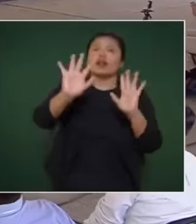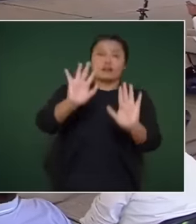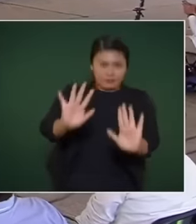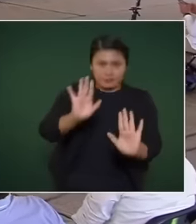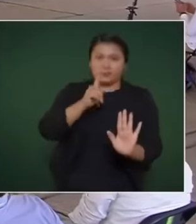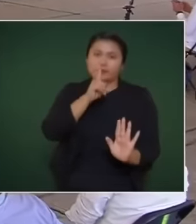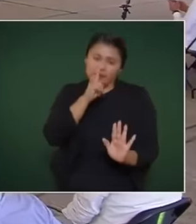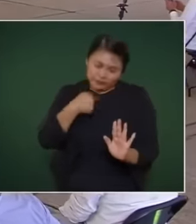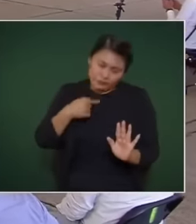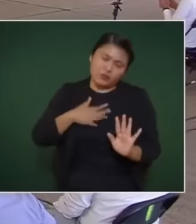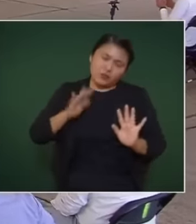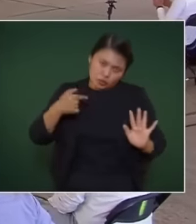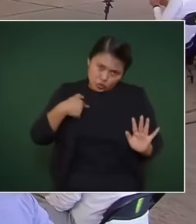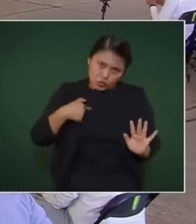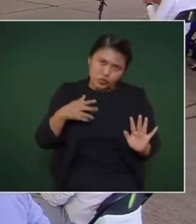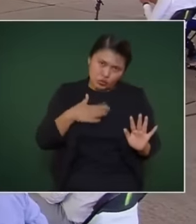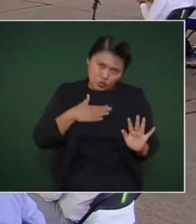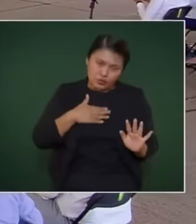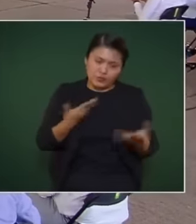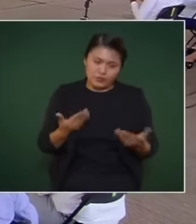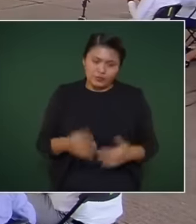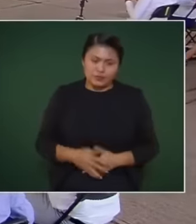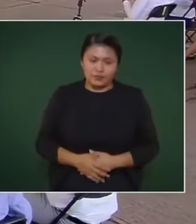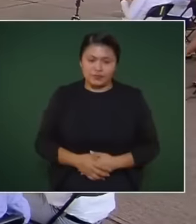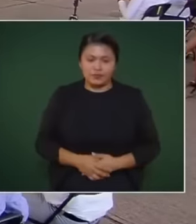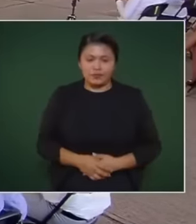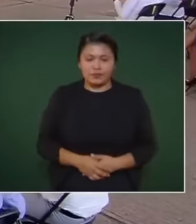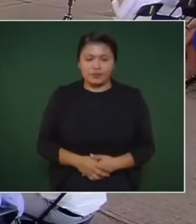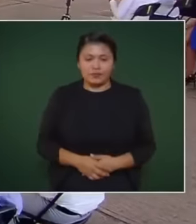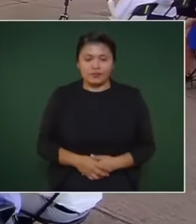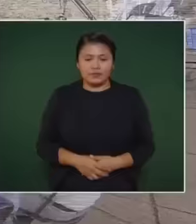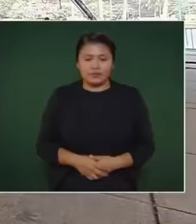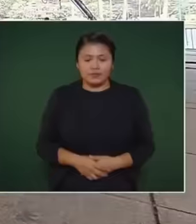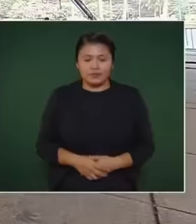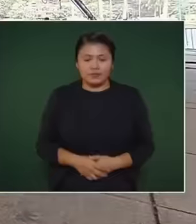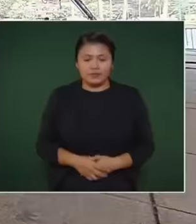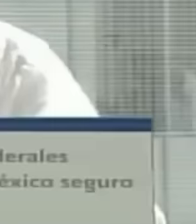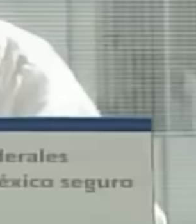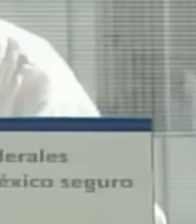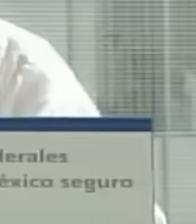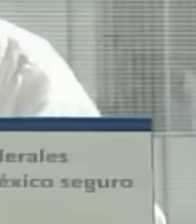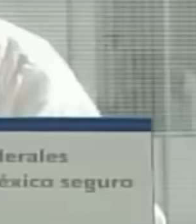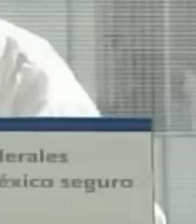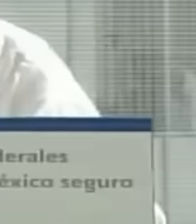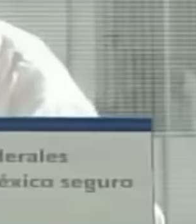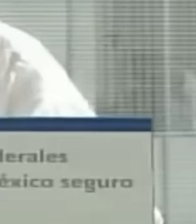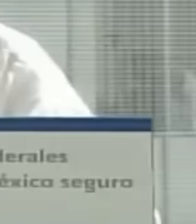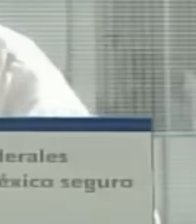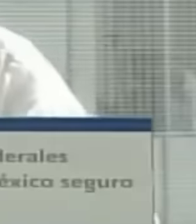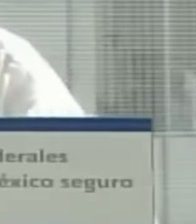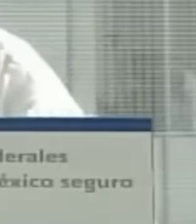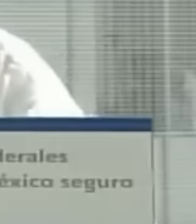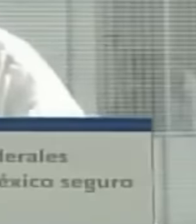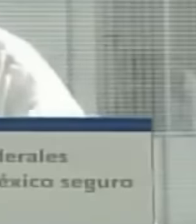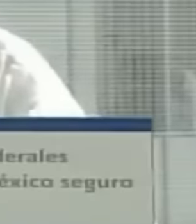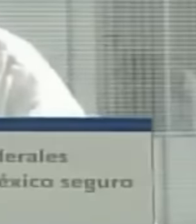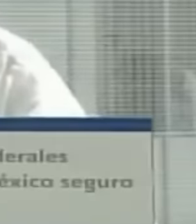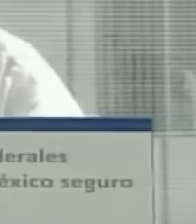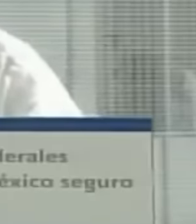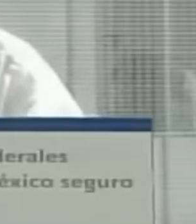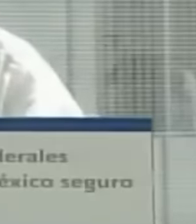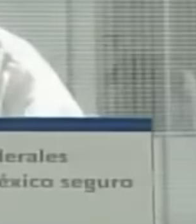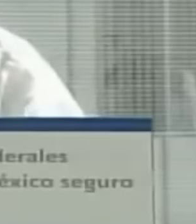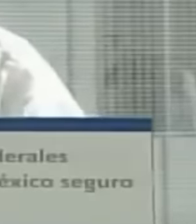no, ya. Ahora veamos cómo anunciaba el presidente Felipe Calderón estas cárceles de alta seguridad